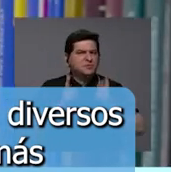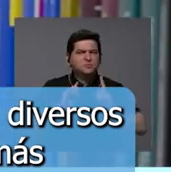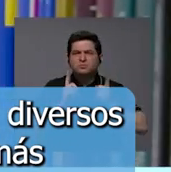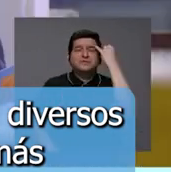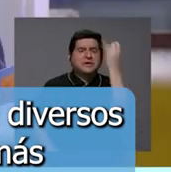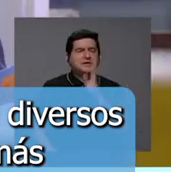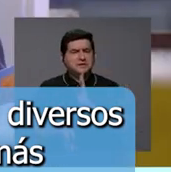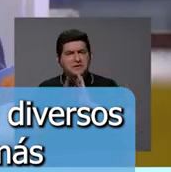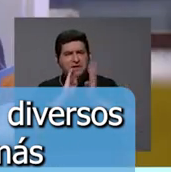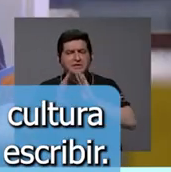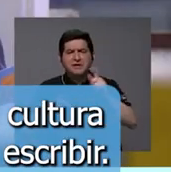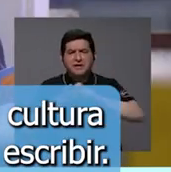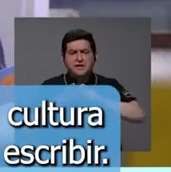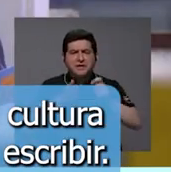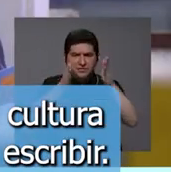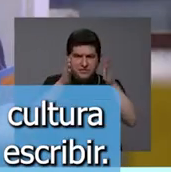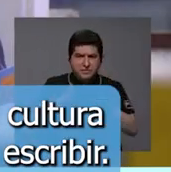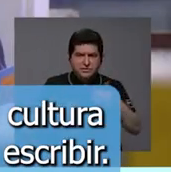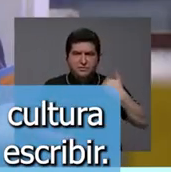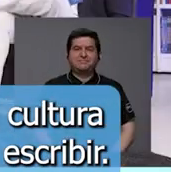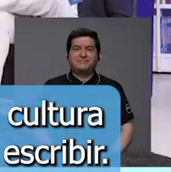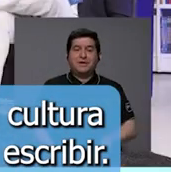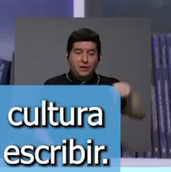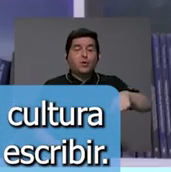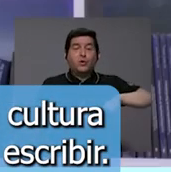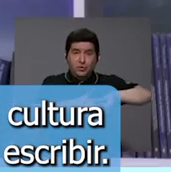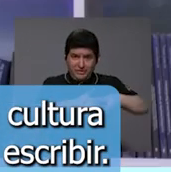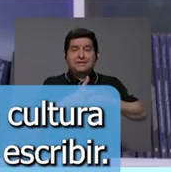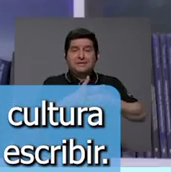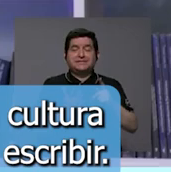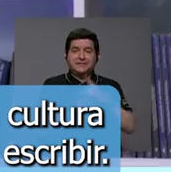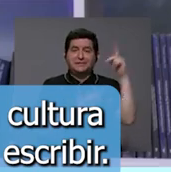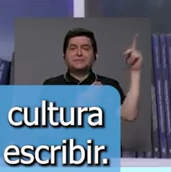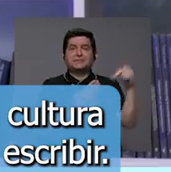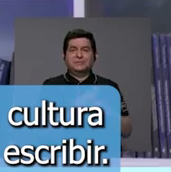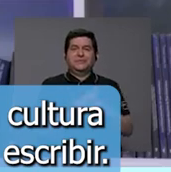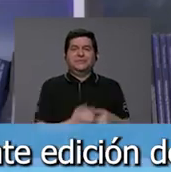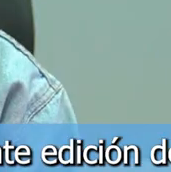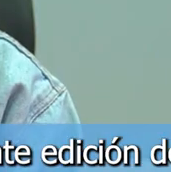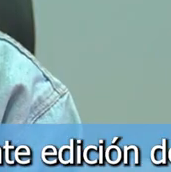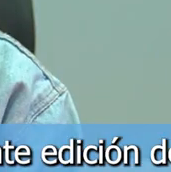autores ticos para conocer más de los géneros que escriben y la cultura que va entrelazada